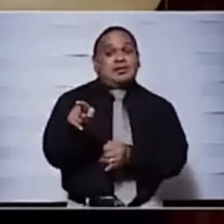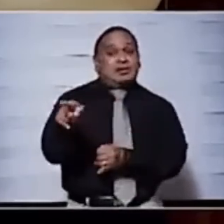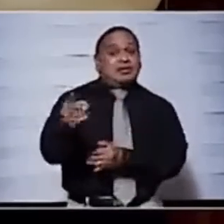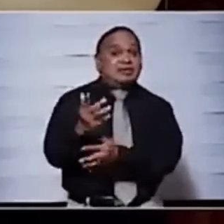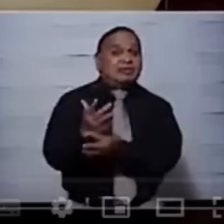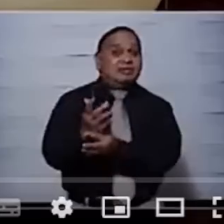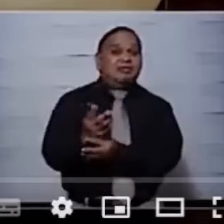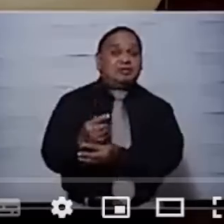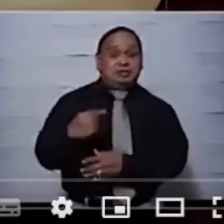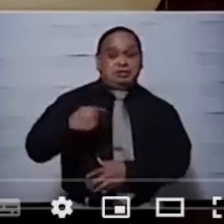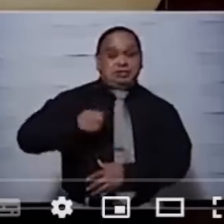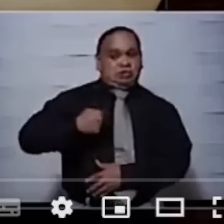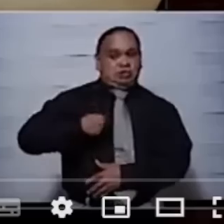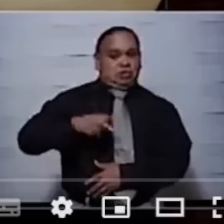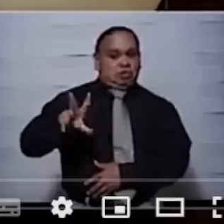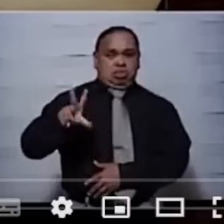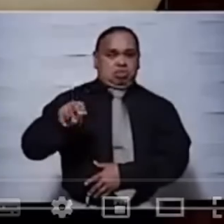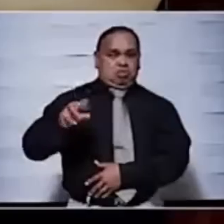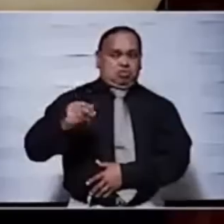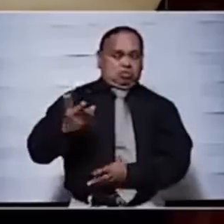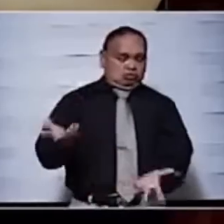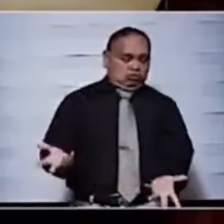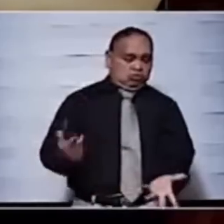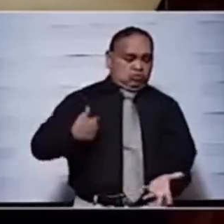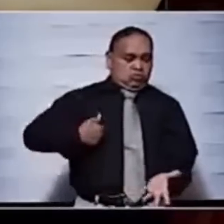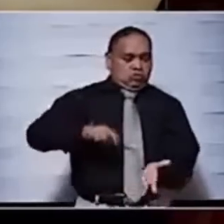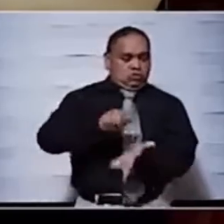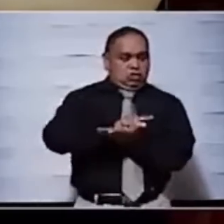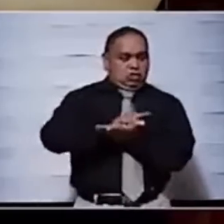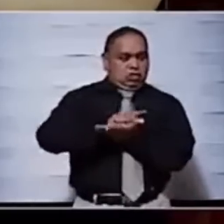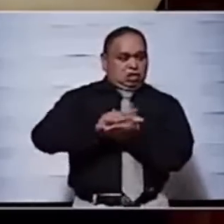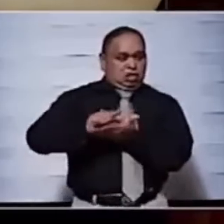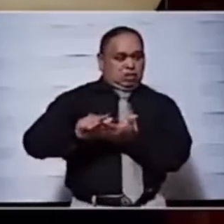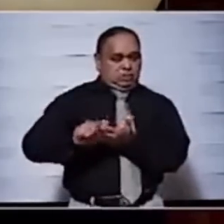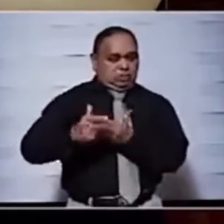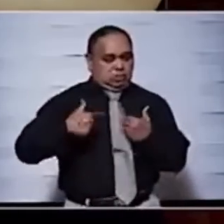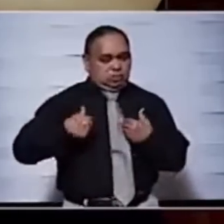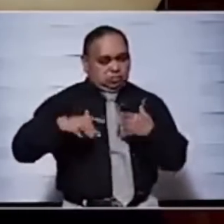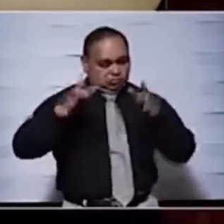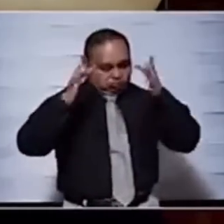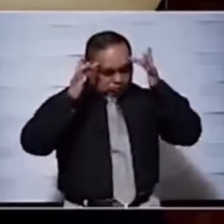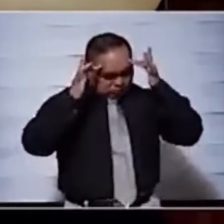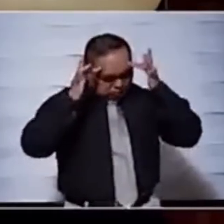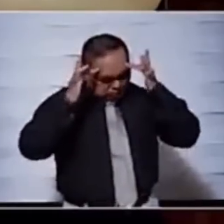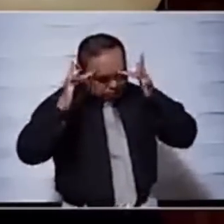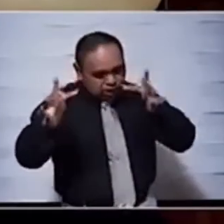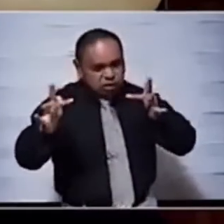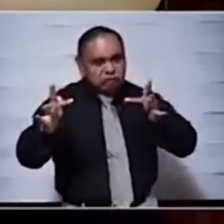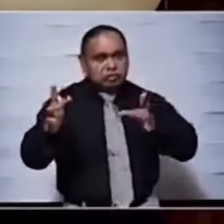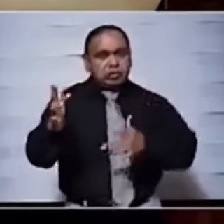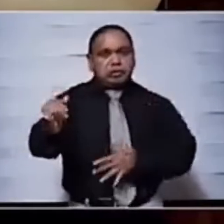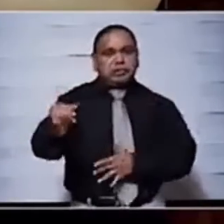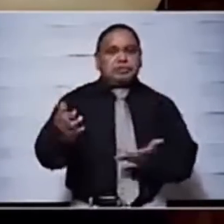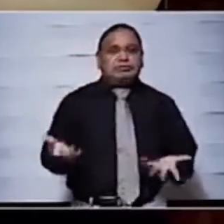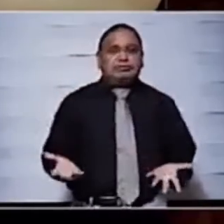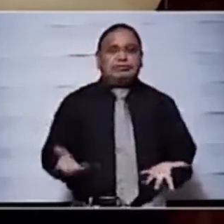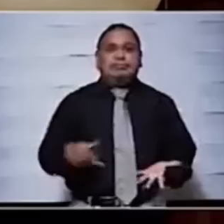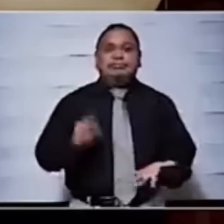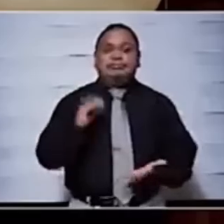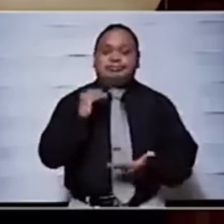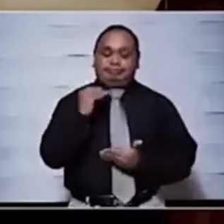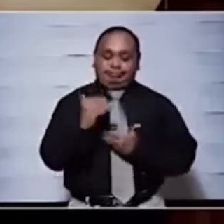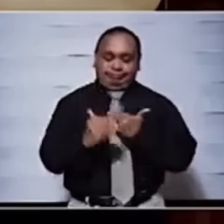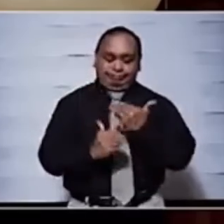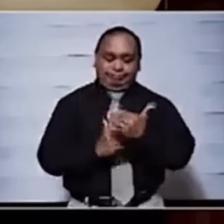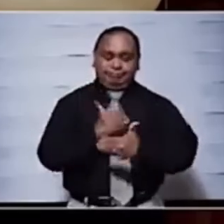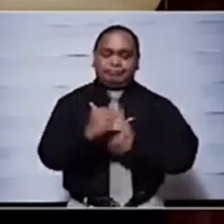no es. Él es impoluto, santualito, ¿no? Entonces, esto yo creo que va a tener que ir teniendo una evolución,